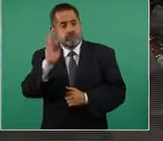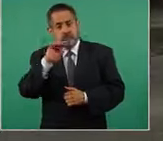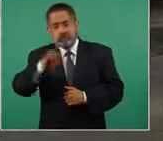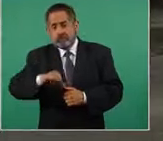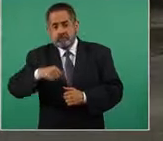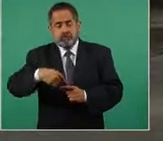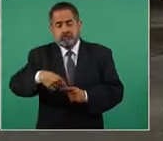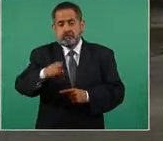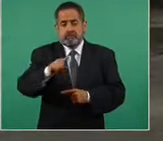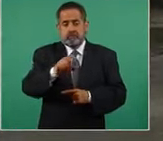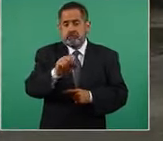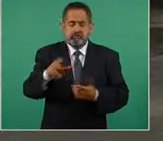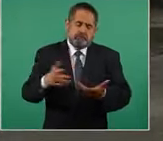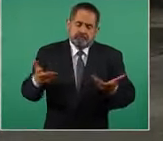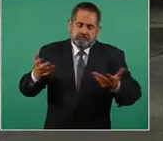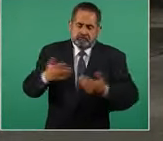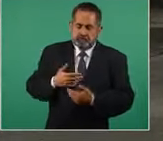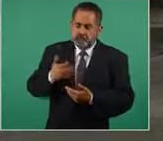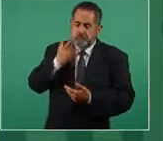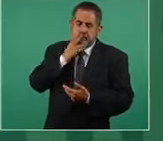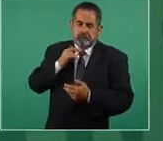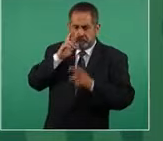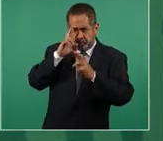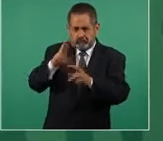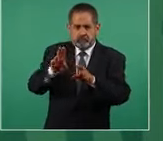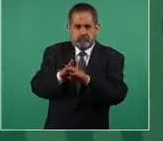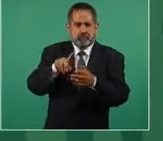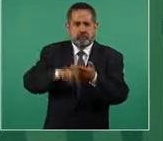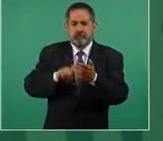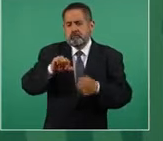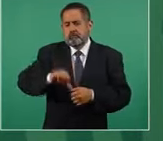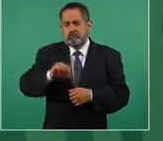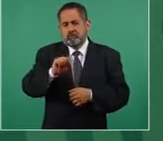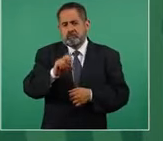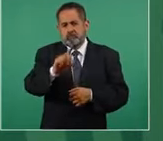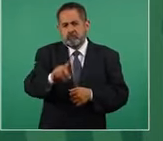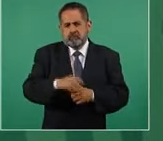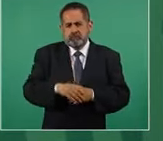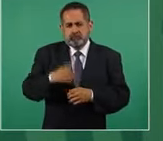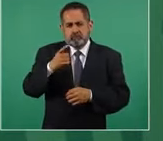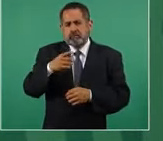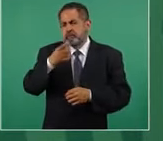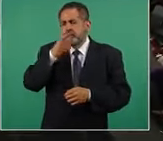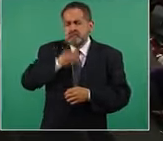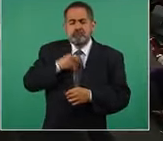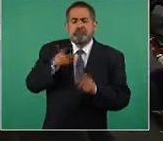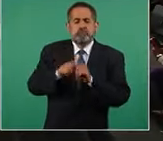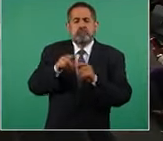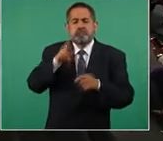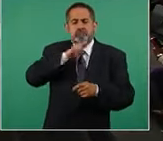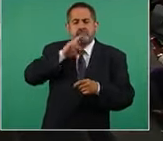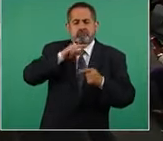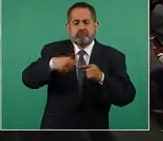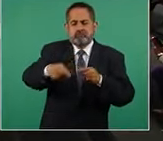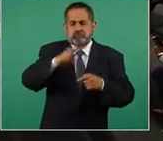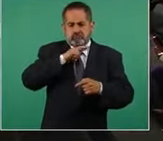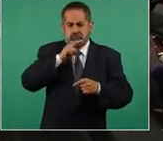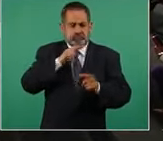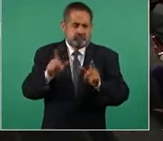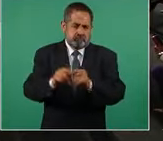semana? No te podría decir exactamente si es hoy o este fin de semana, pero sí me dijeron que va a ser muy rápido. Muchas